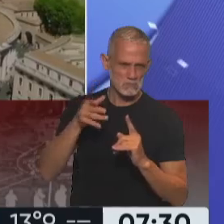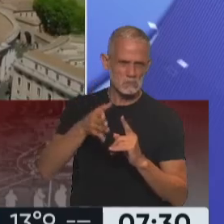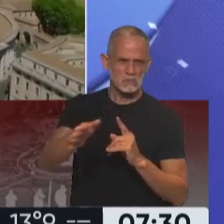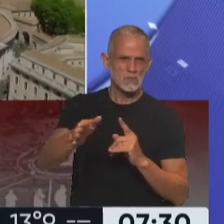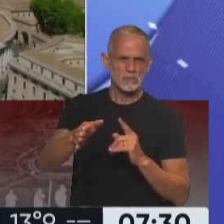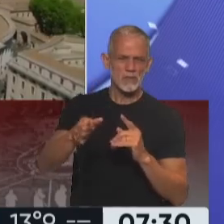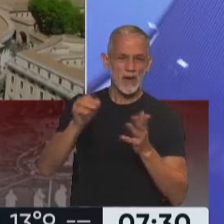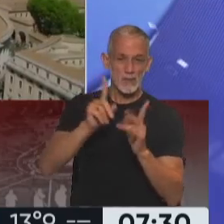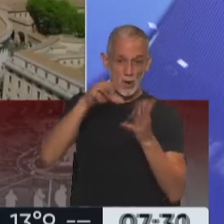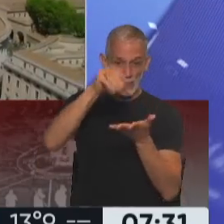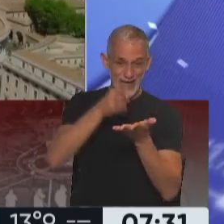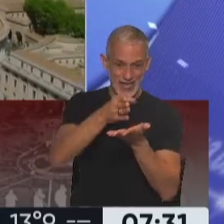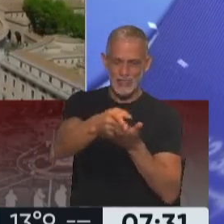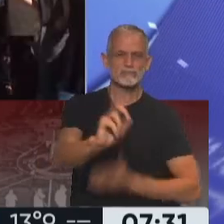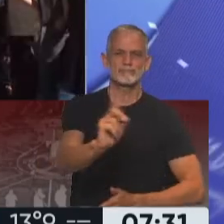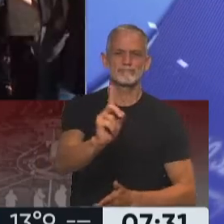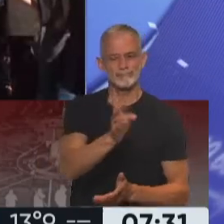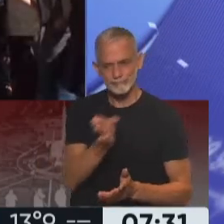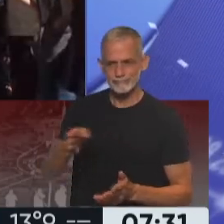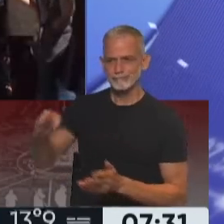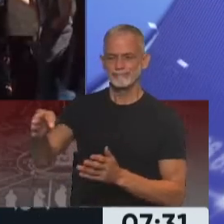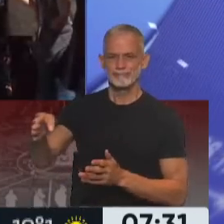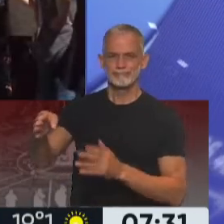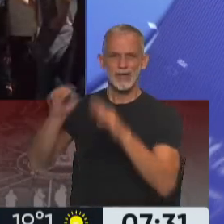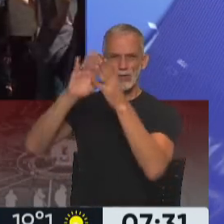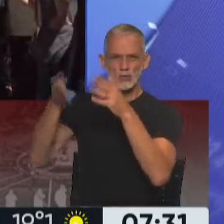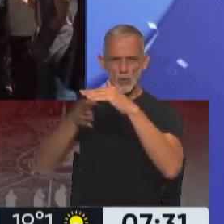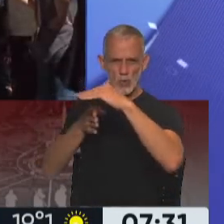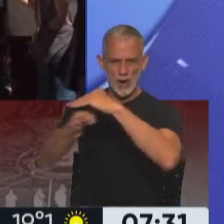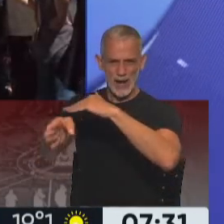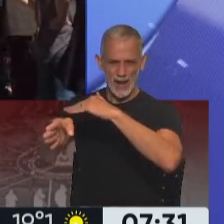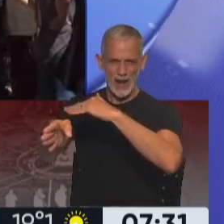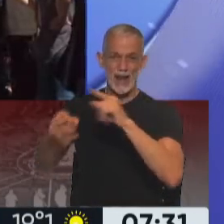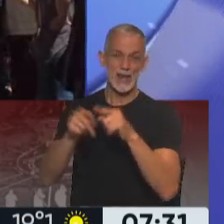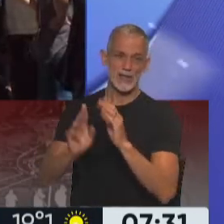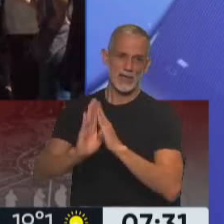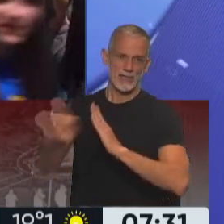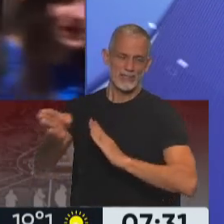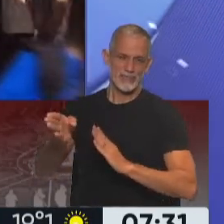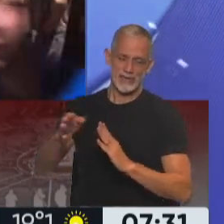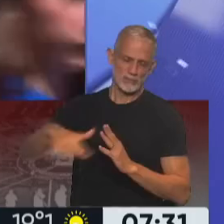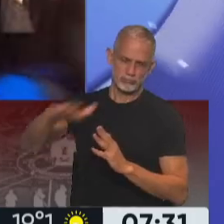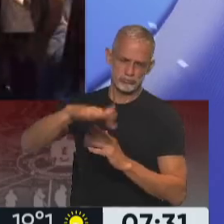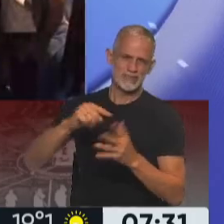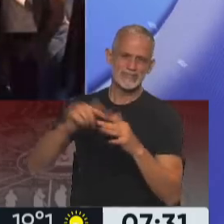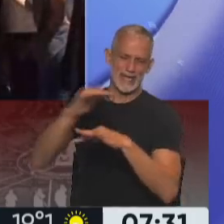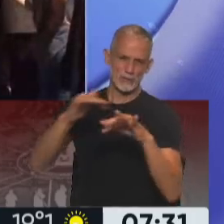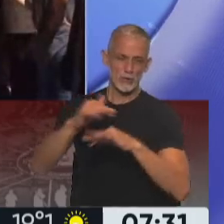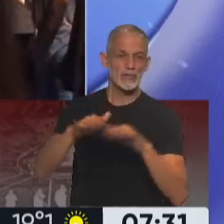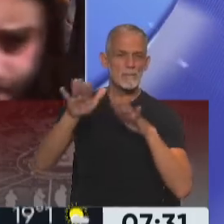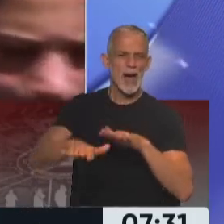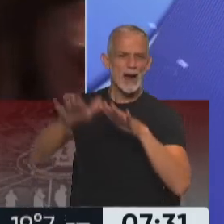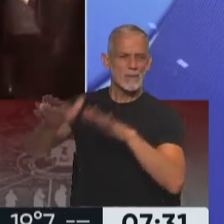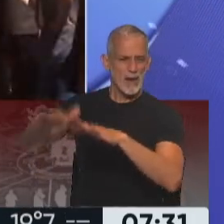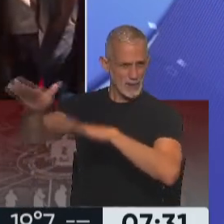la Conciliación. No van a circular. Van a ir directamente al túnel y de ahí al resto al centro de la ciudad. ¿Y habrá paradas en las